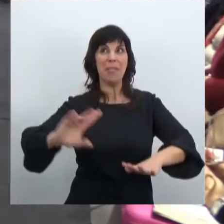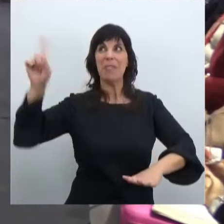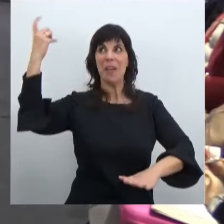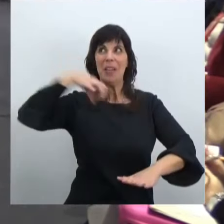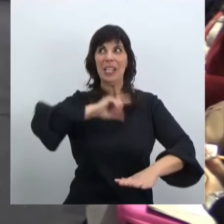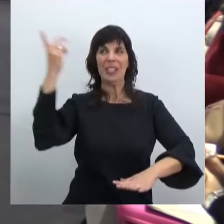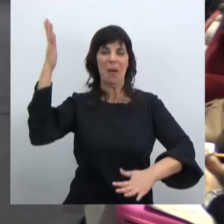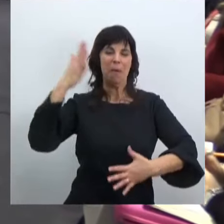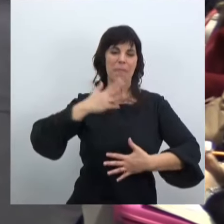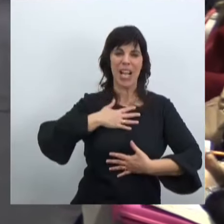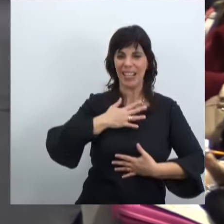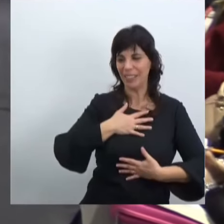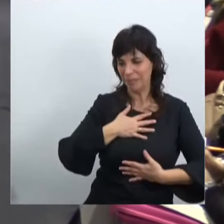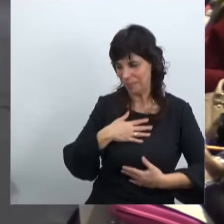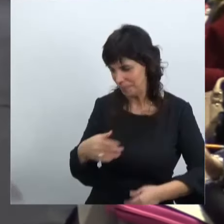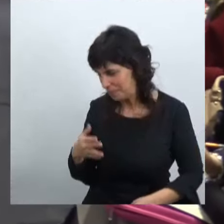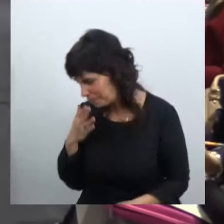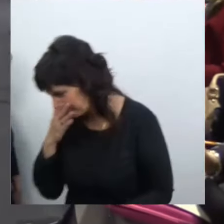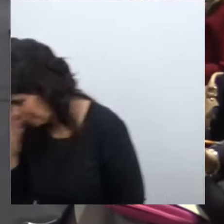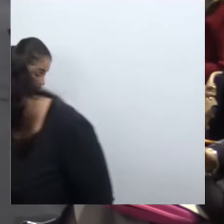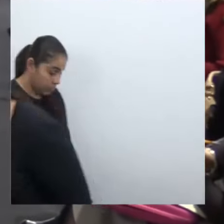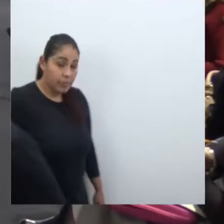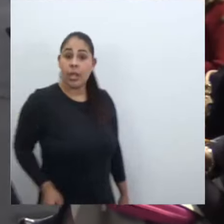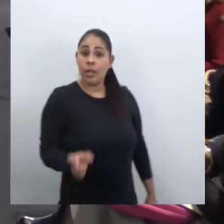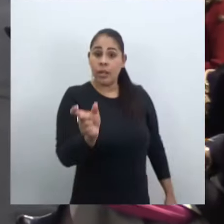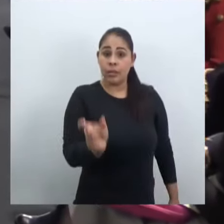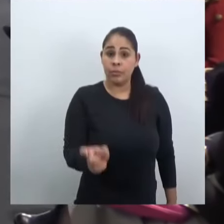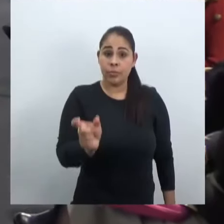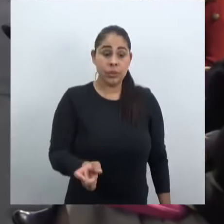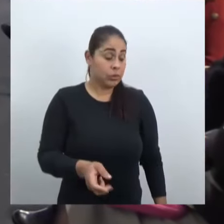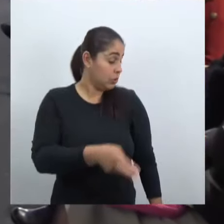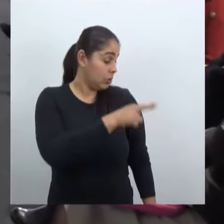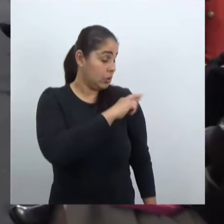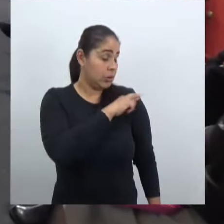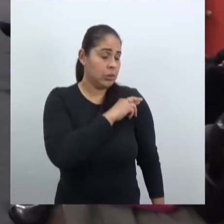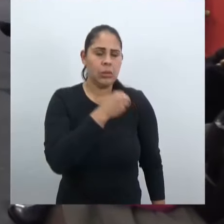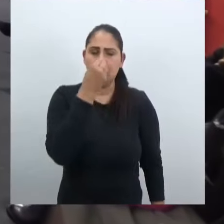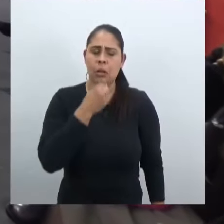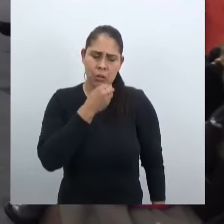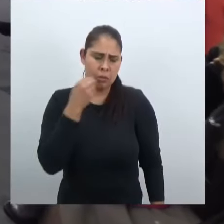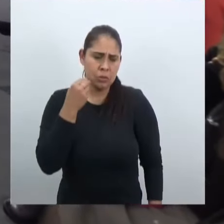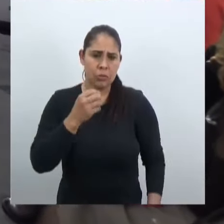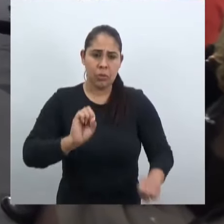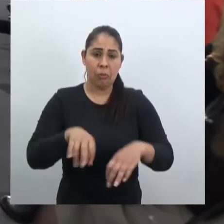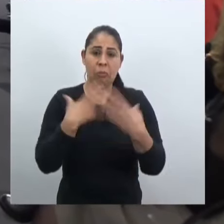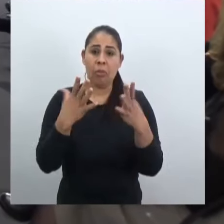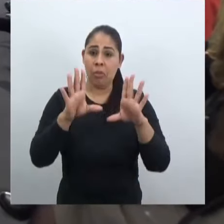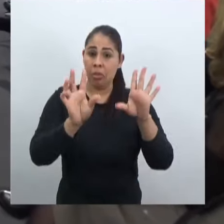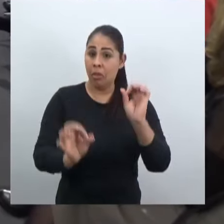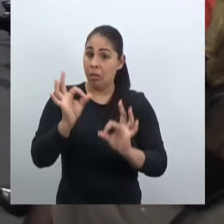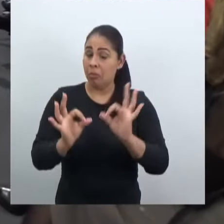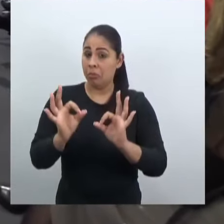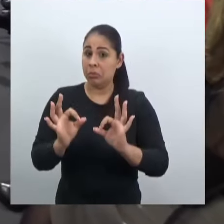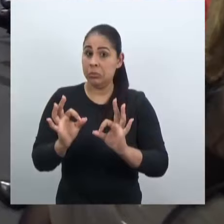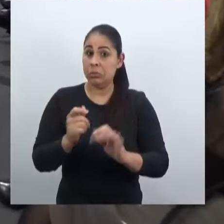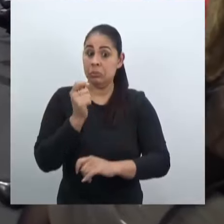nos dio. Queridos, gente religiosa ayuna, diezma y no le trae provecho.